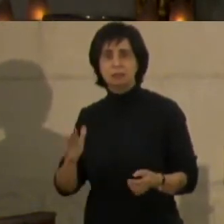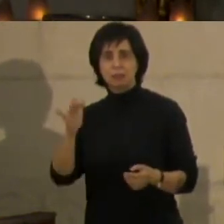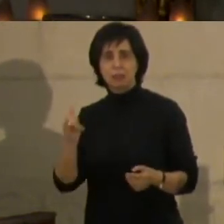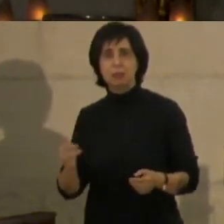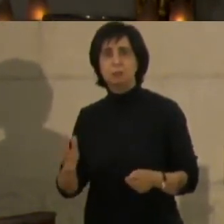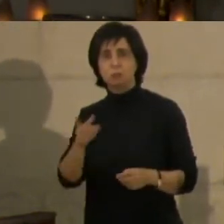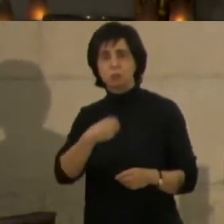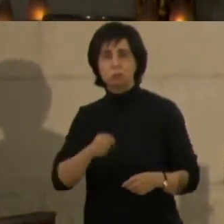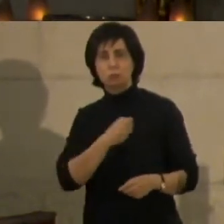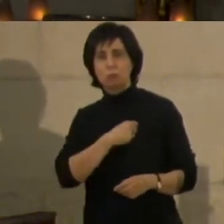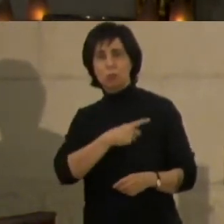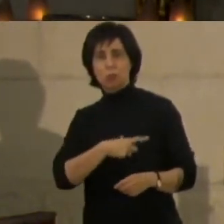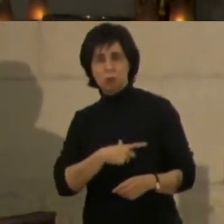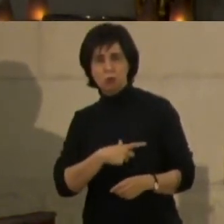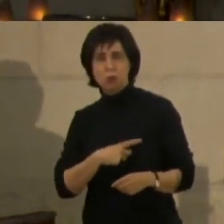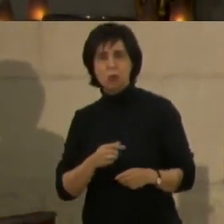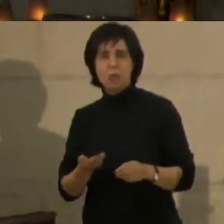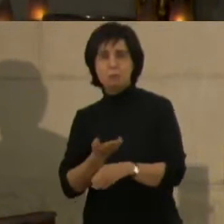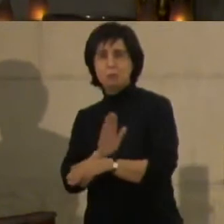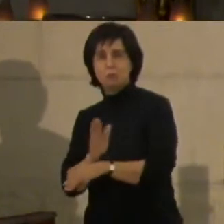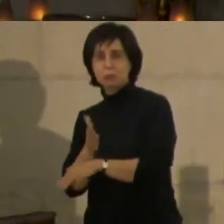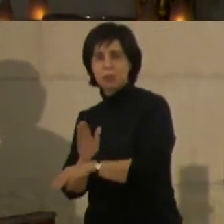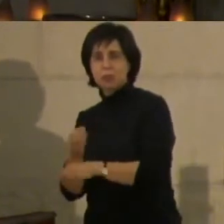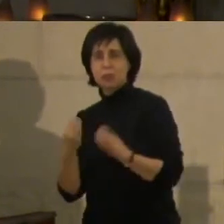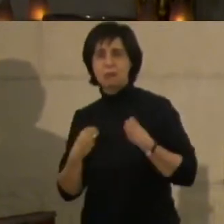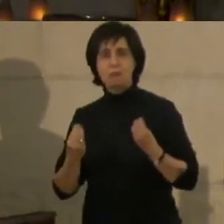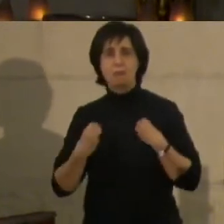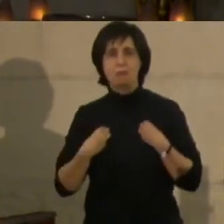tenerla en nuestro corazón y manifestarla en la vida,